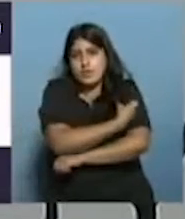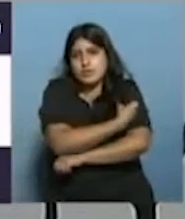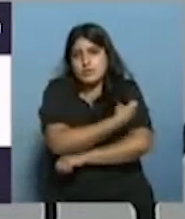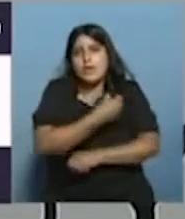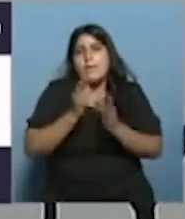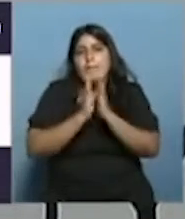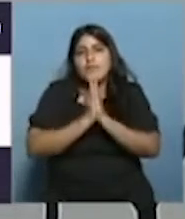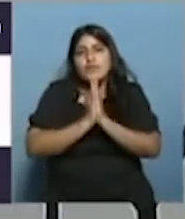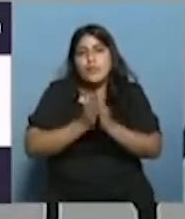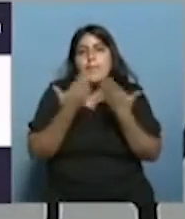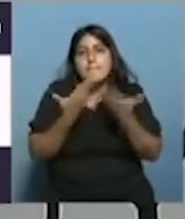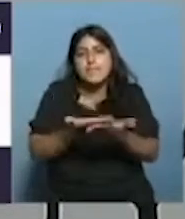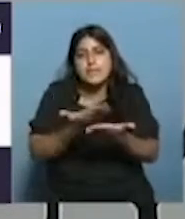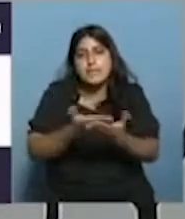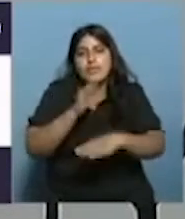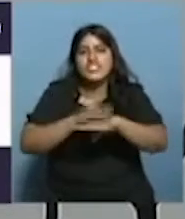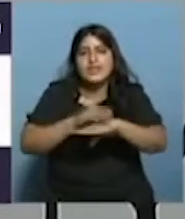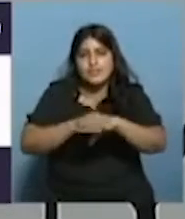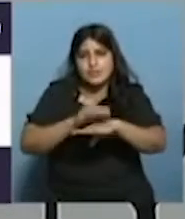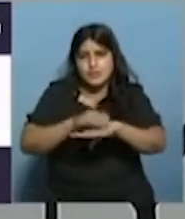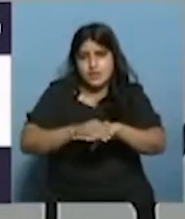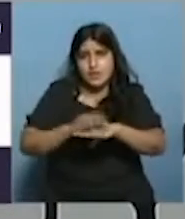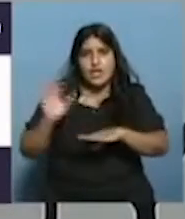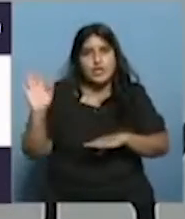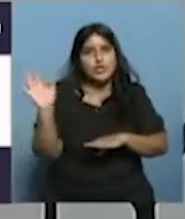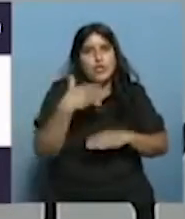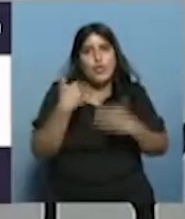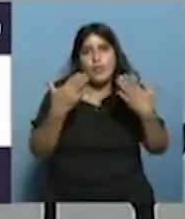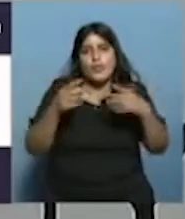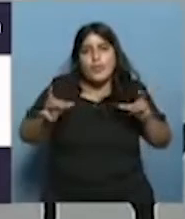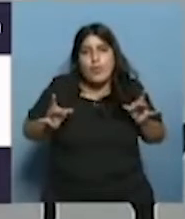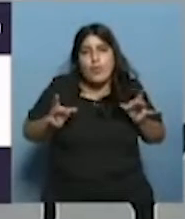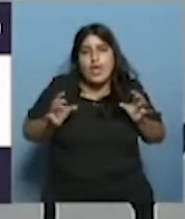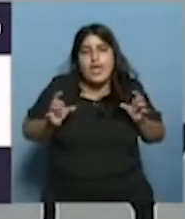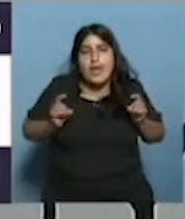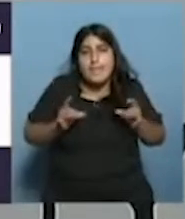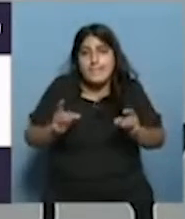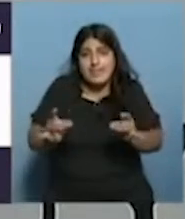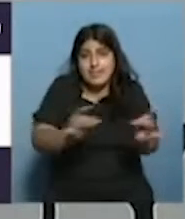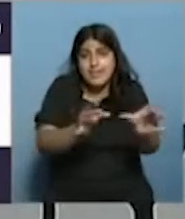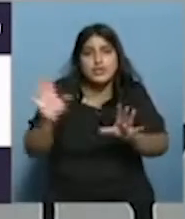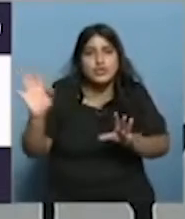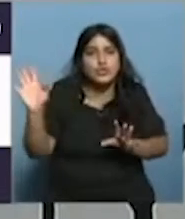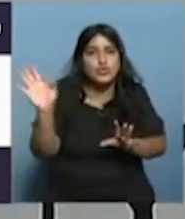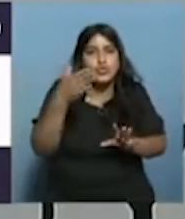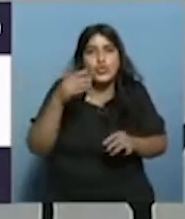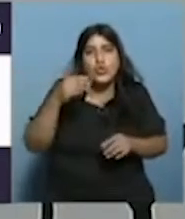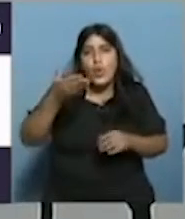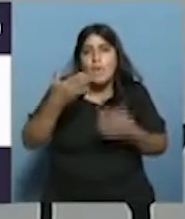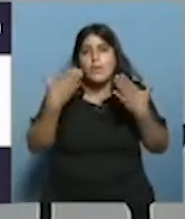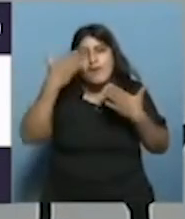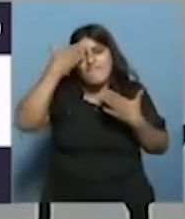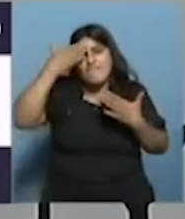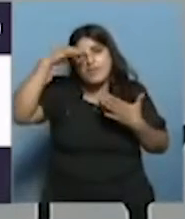exento de poder contraer este virus y de tener alguna cuestión indeseada en la pandemia, así que fundamental el cuidado y